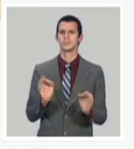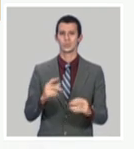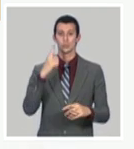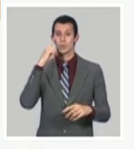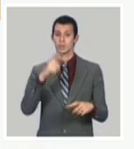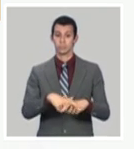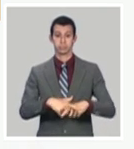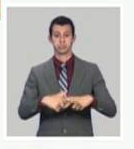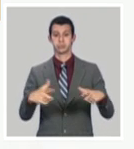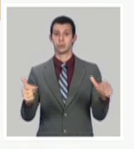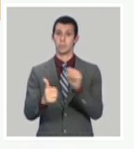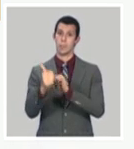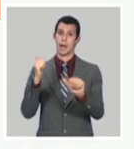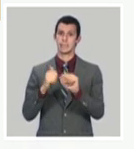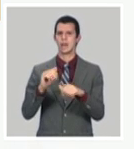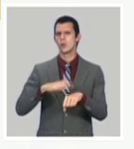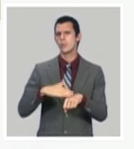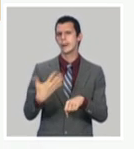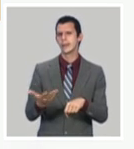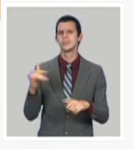incrementaron los vuelos, la